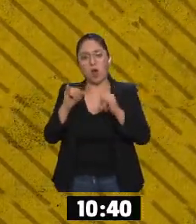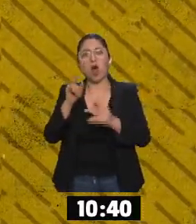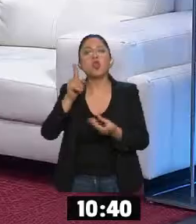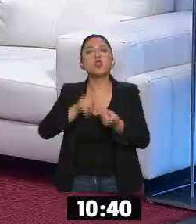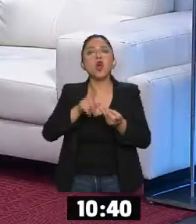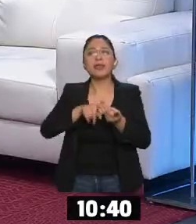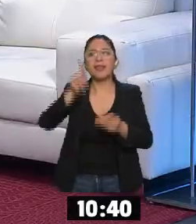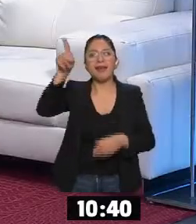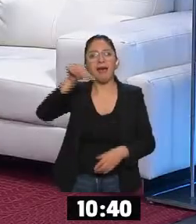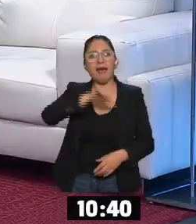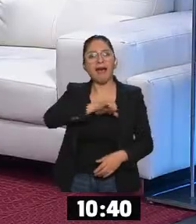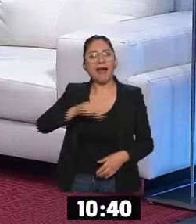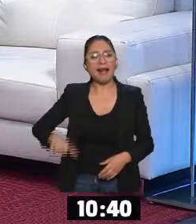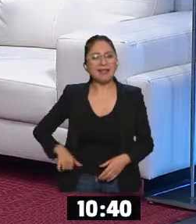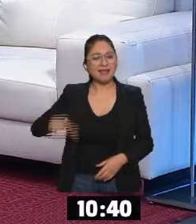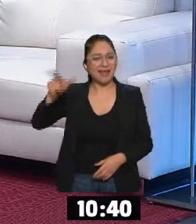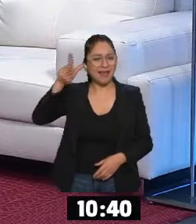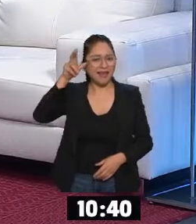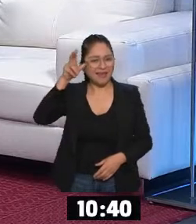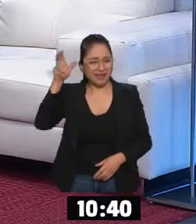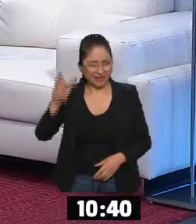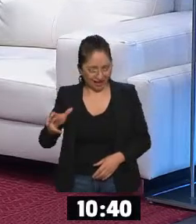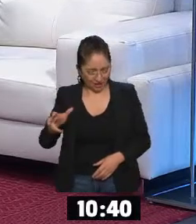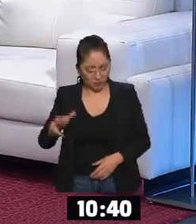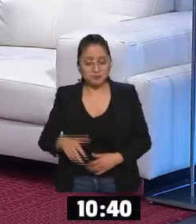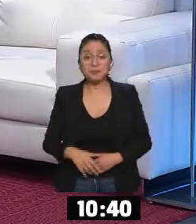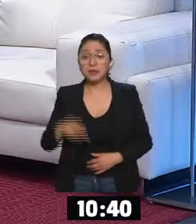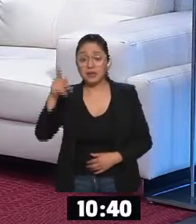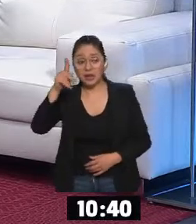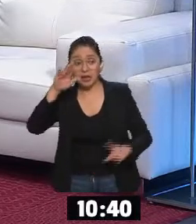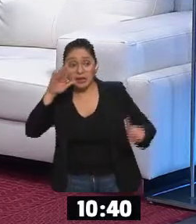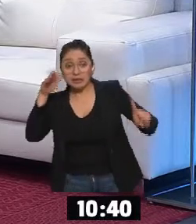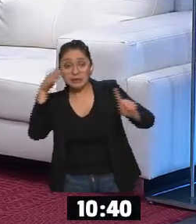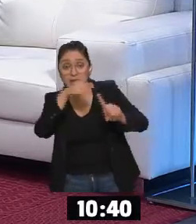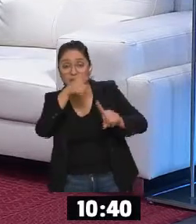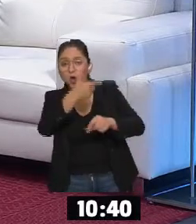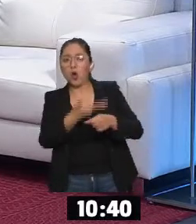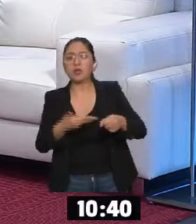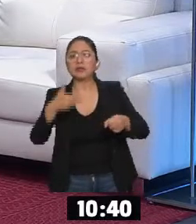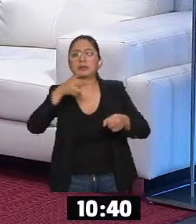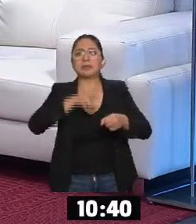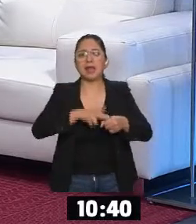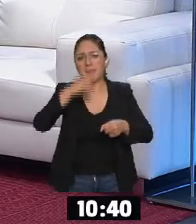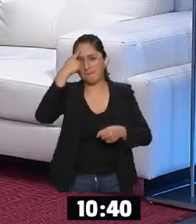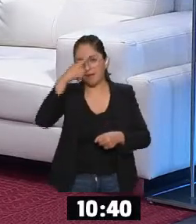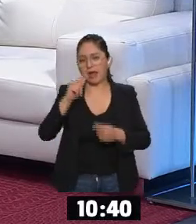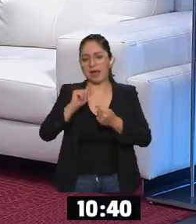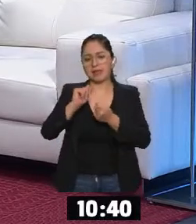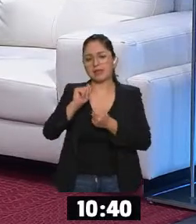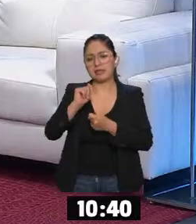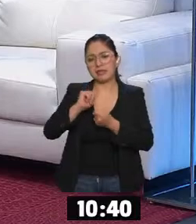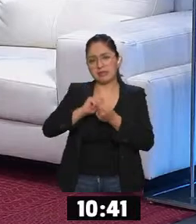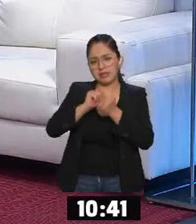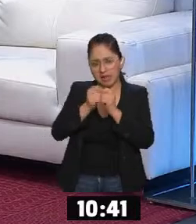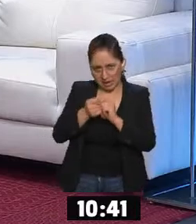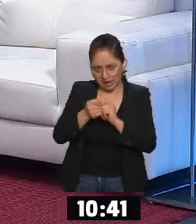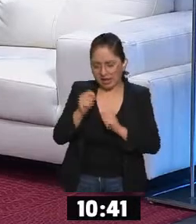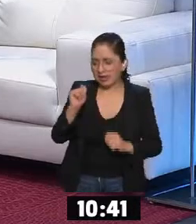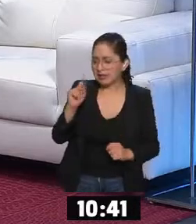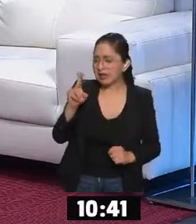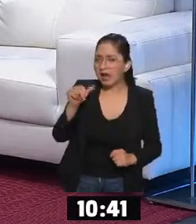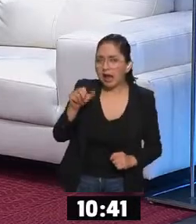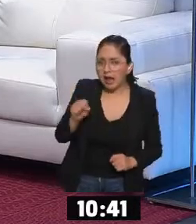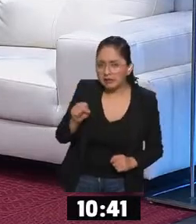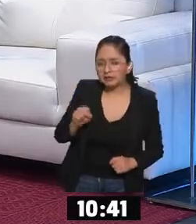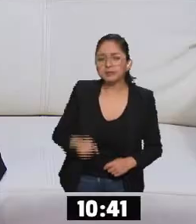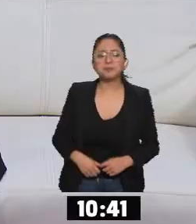qué interesante. Específica para las personas trans, una clínica. ¿Va a tener costo o va a ser estudio socioeconómico? ¿Cómo será?